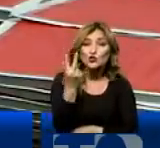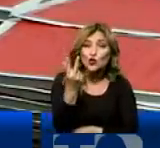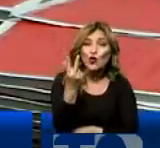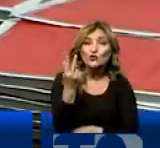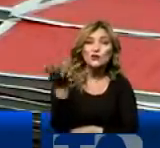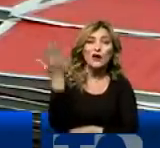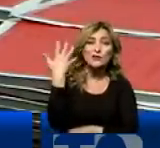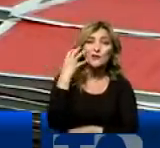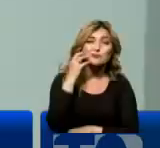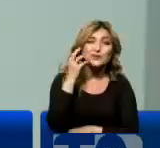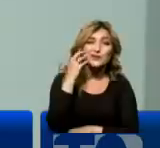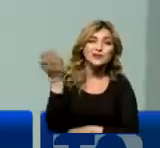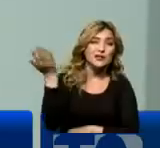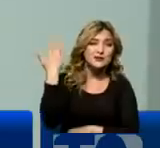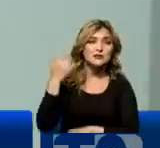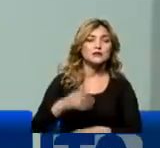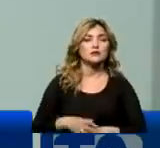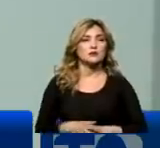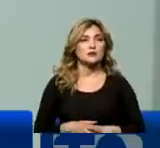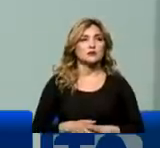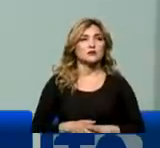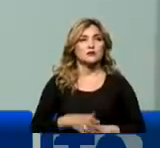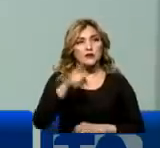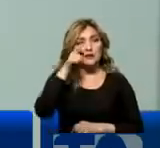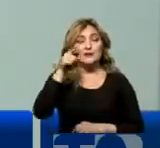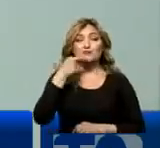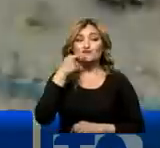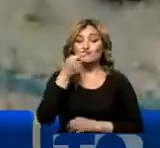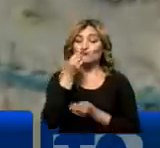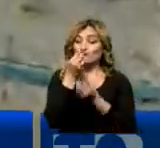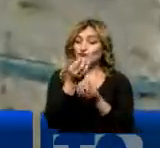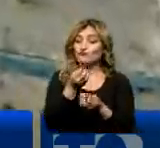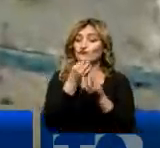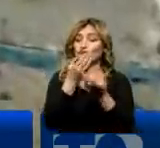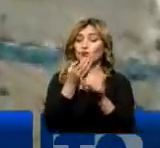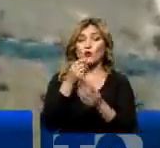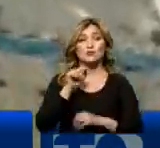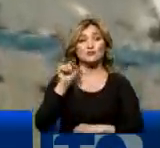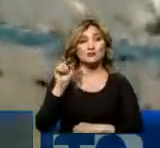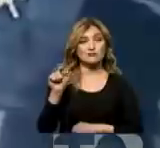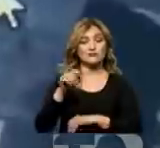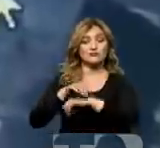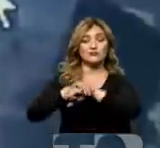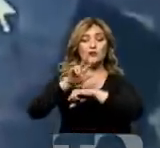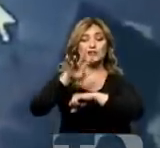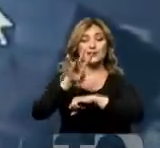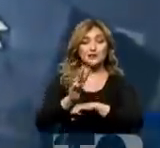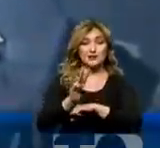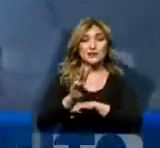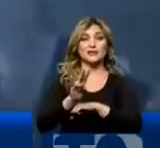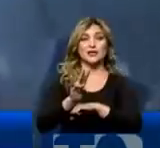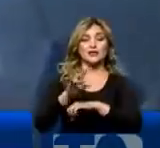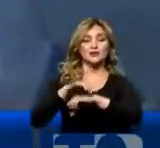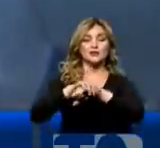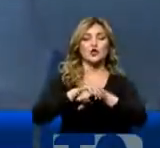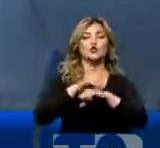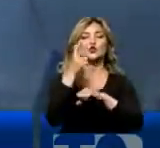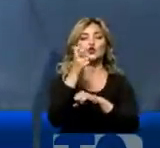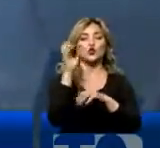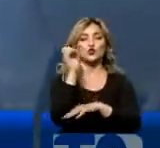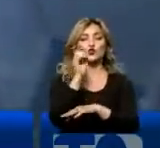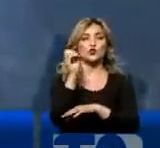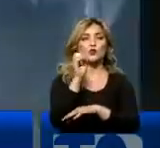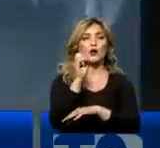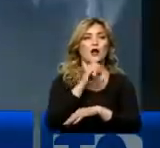la diligencia, el fiscal Wilson Toainga narró que los 27 procesados fueron detenidos el 12 de octubre de 2019 a las